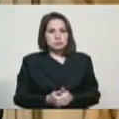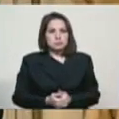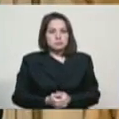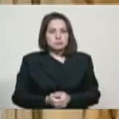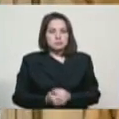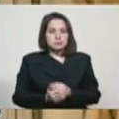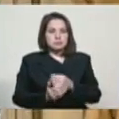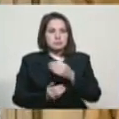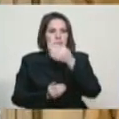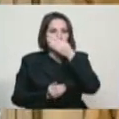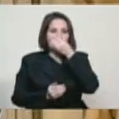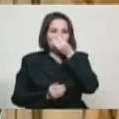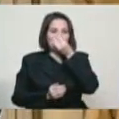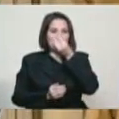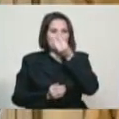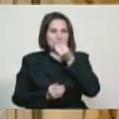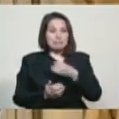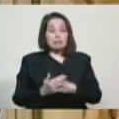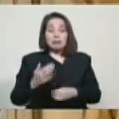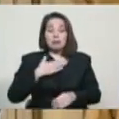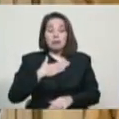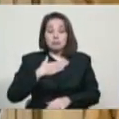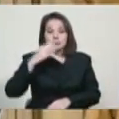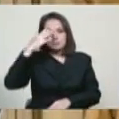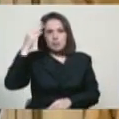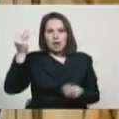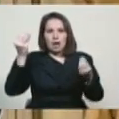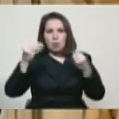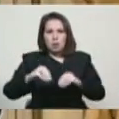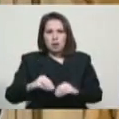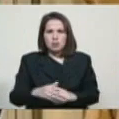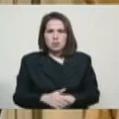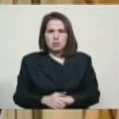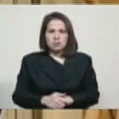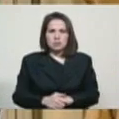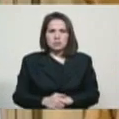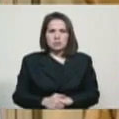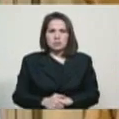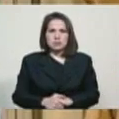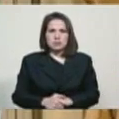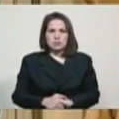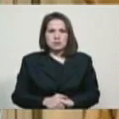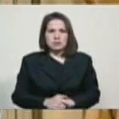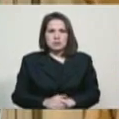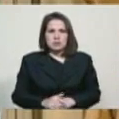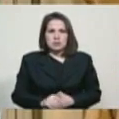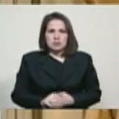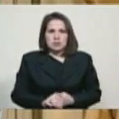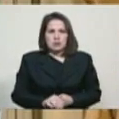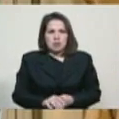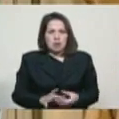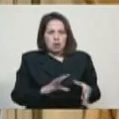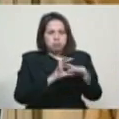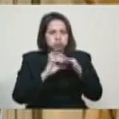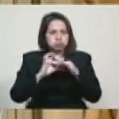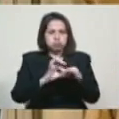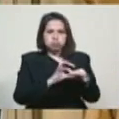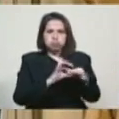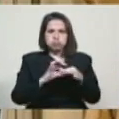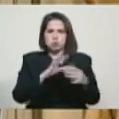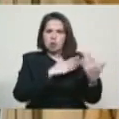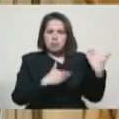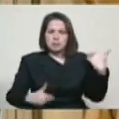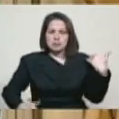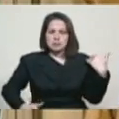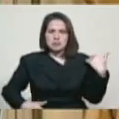Y estoy de acuerdo que eso esté directamente conectado a la presidencia de la